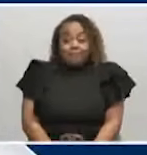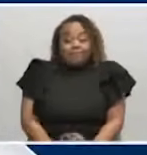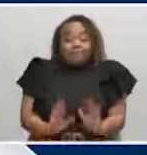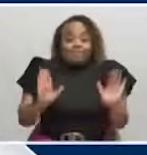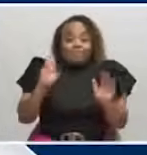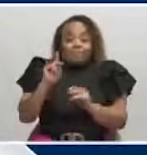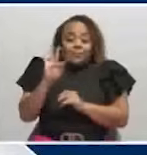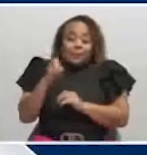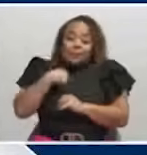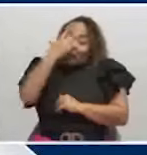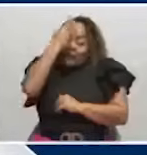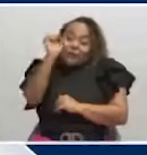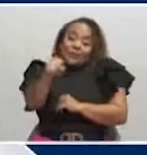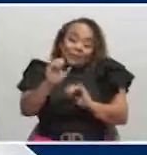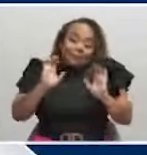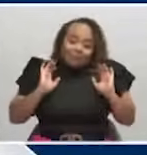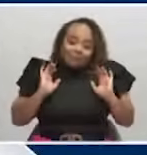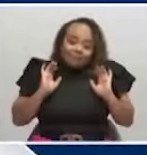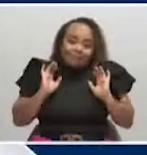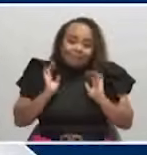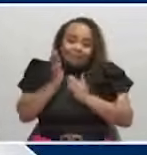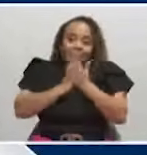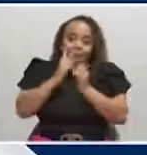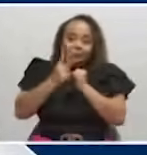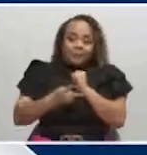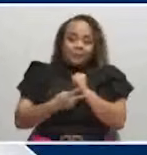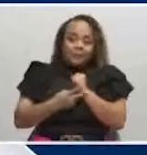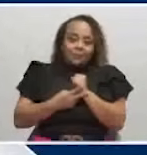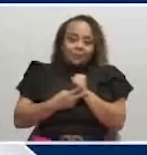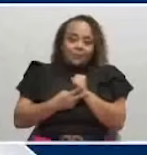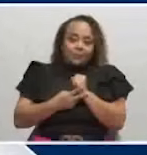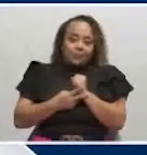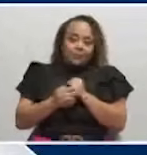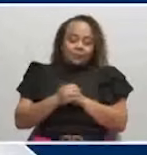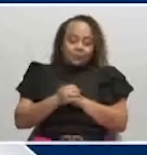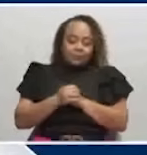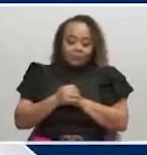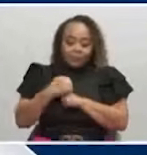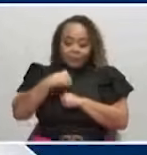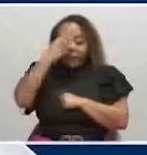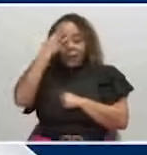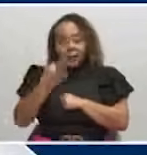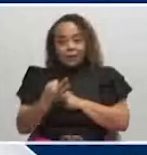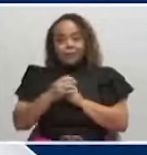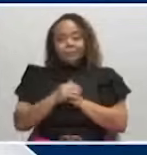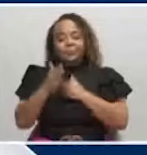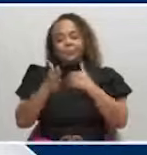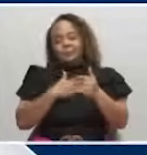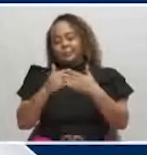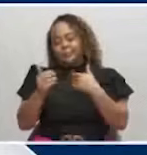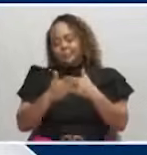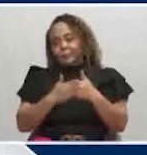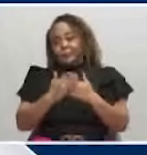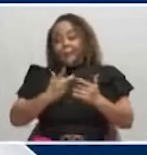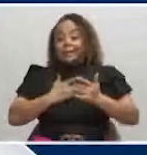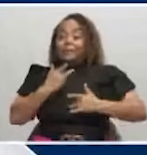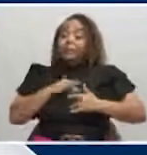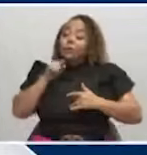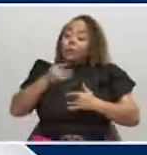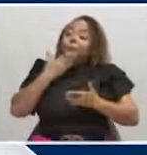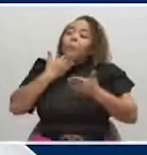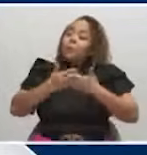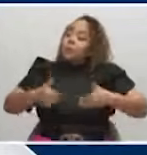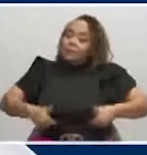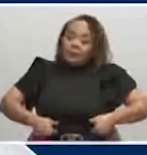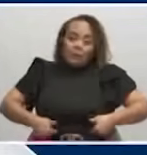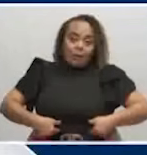Monte, yo creo que sí. A veces creo que, a pesar de que siento que es un buen entrenador,